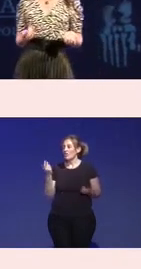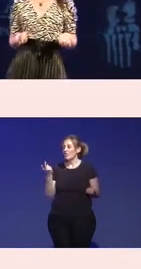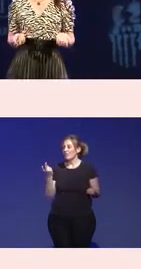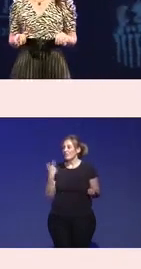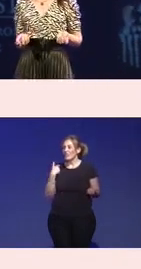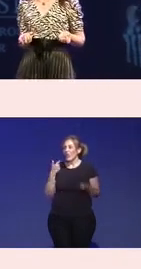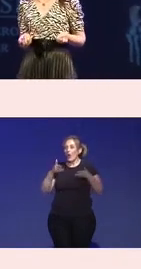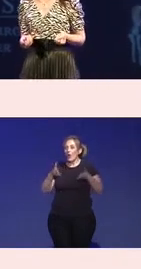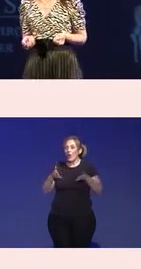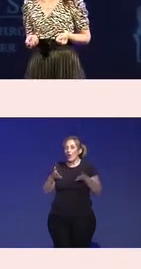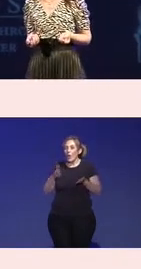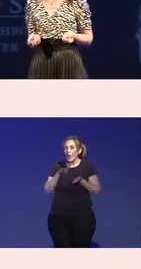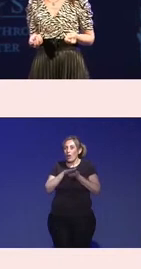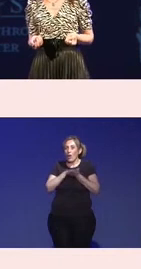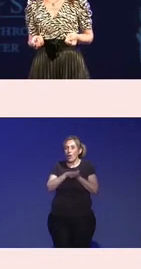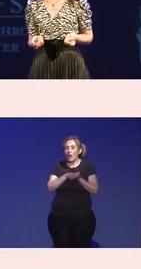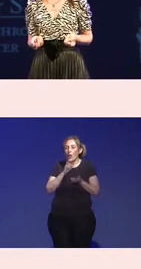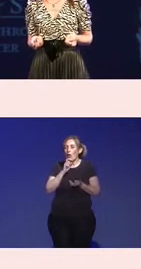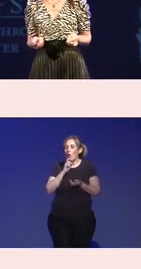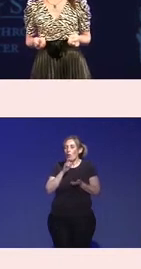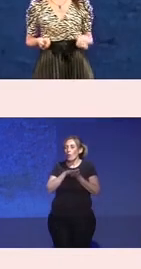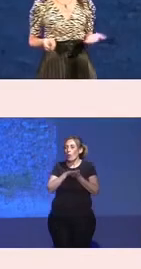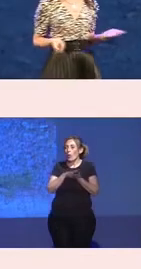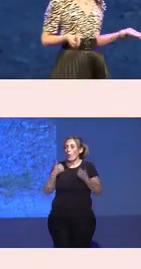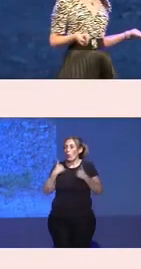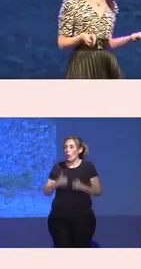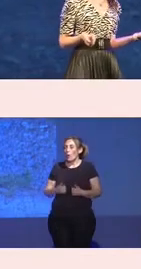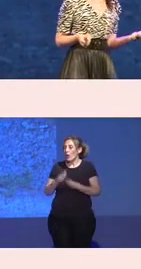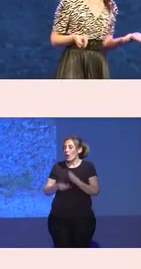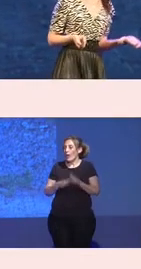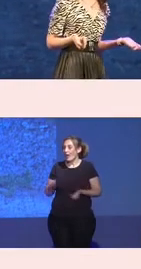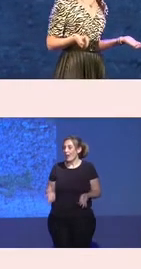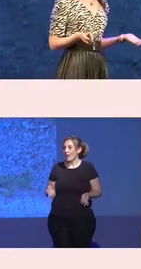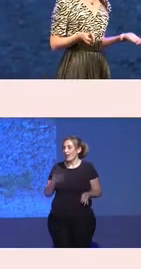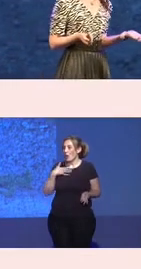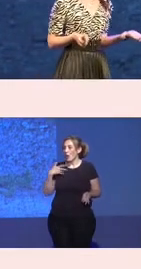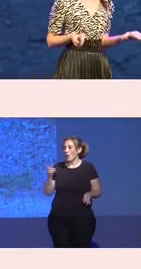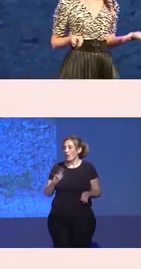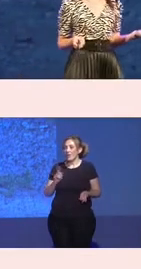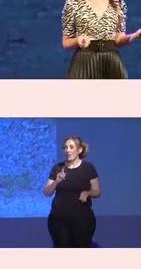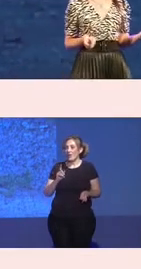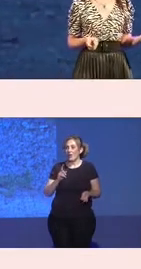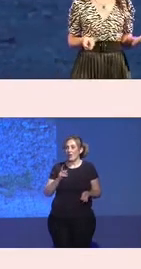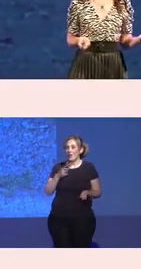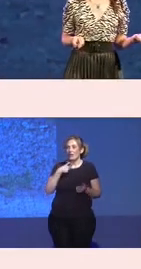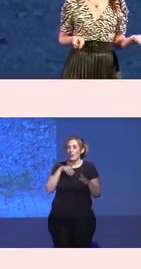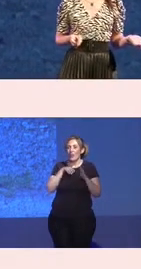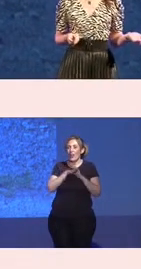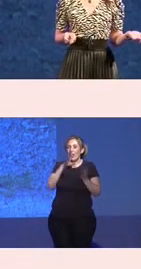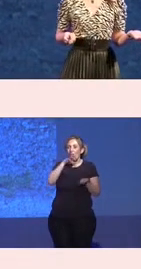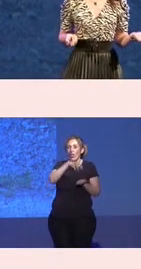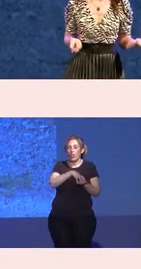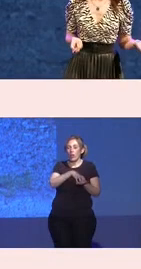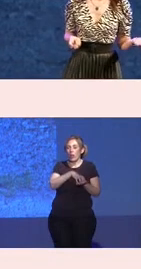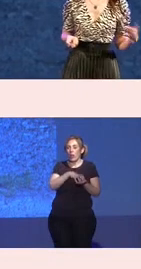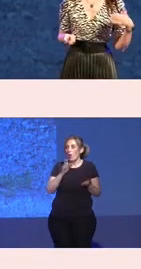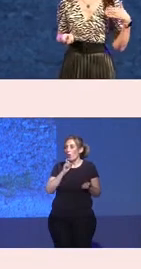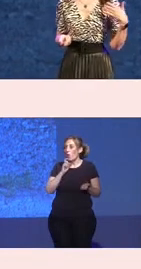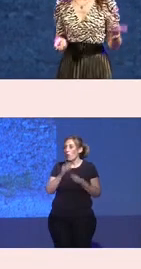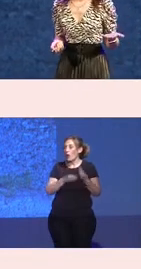salen los cuerpos que llegan a las granjas de cadáveres qué hay que hacer si uno quiere acabar en una granja de cadáveres